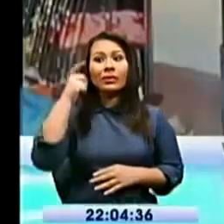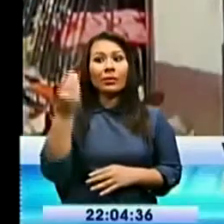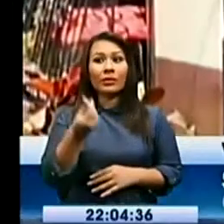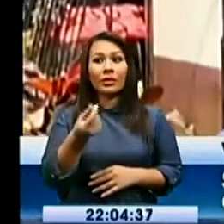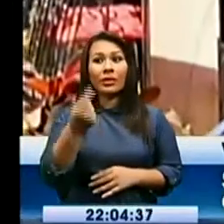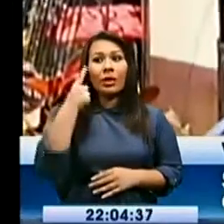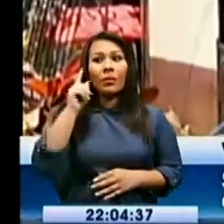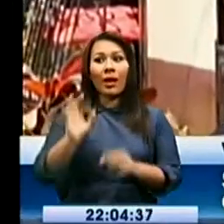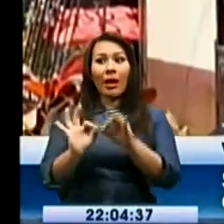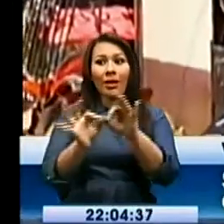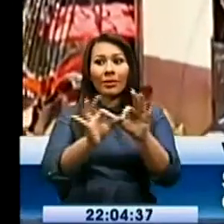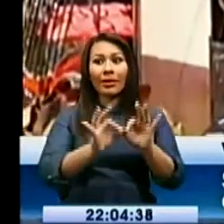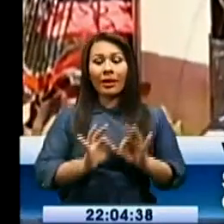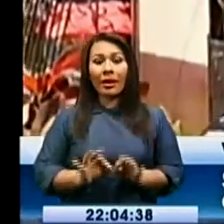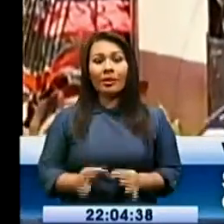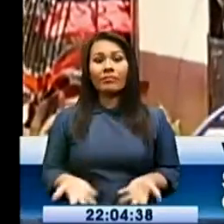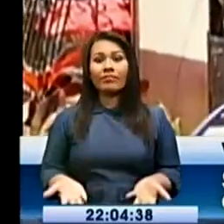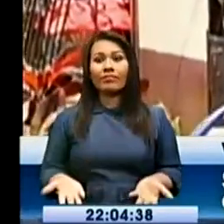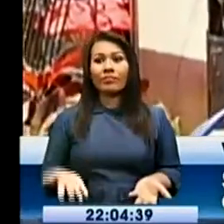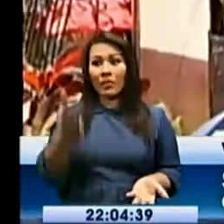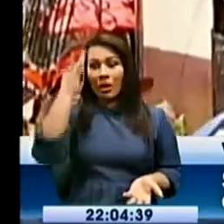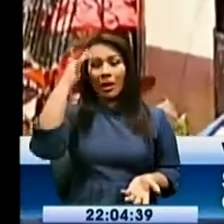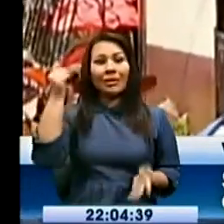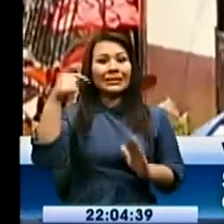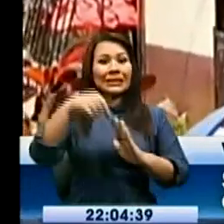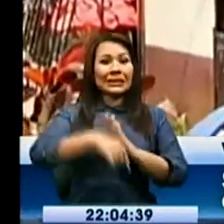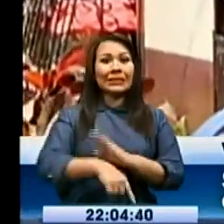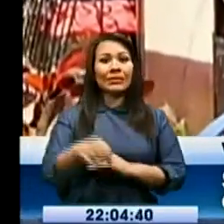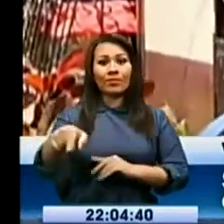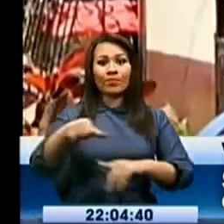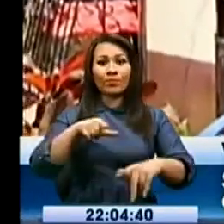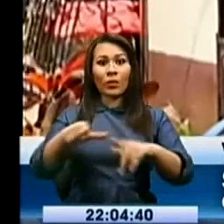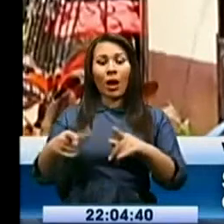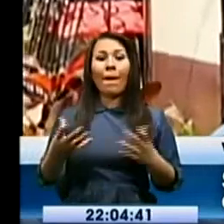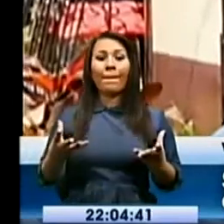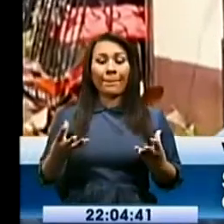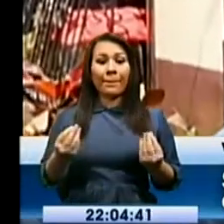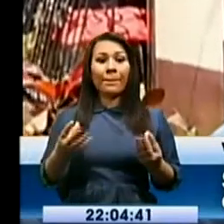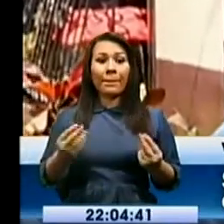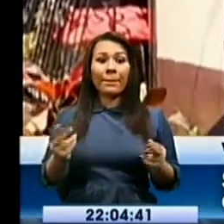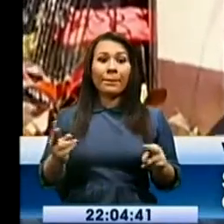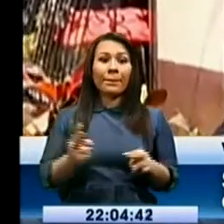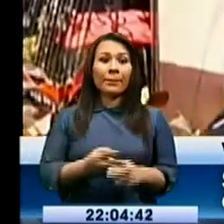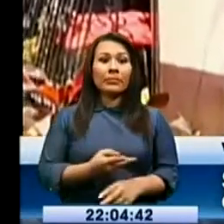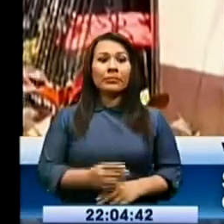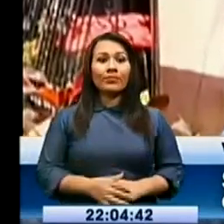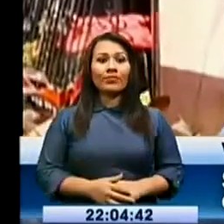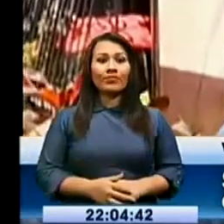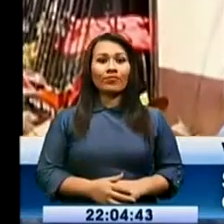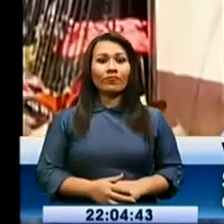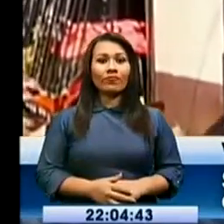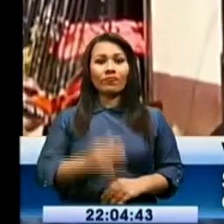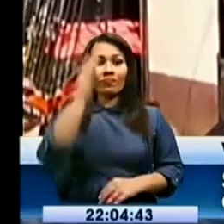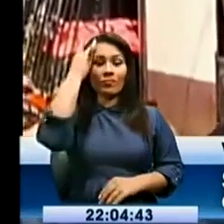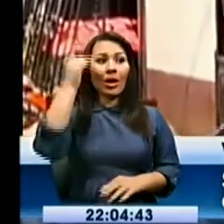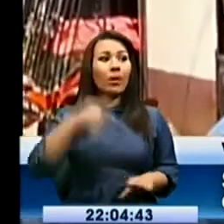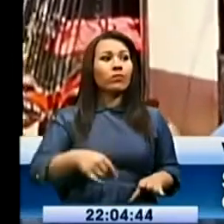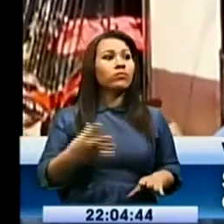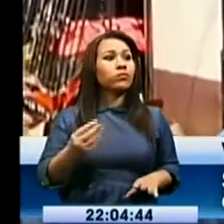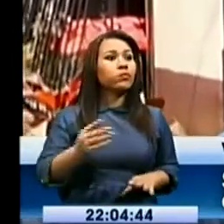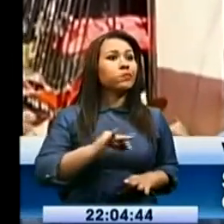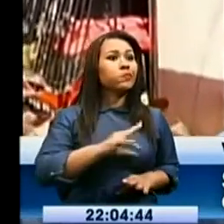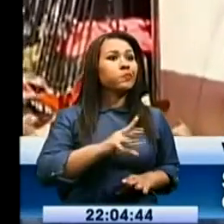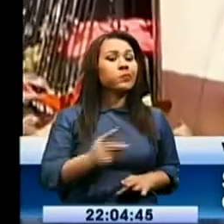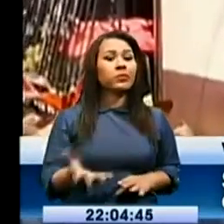porque tampoco podemos estar hacia la intemperie. Usted sabe que este es un sector también bastante malito por los amigos de lo